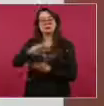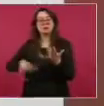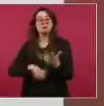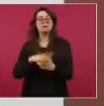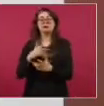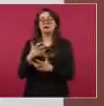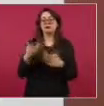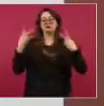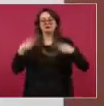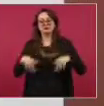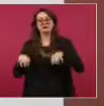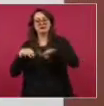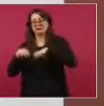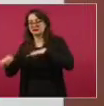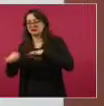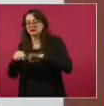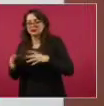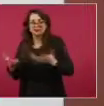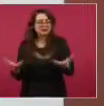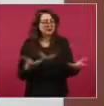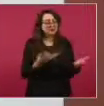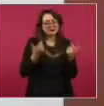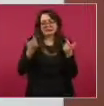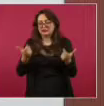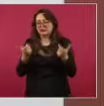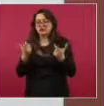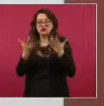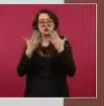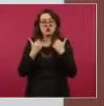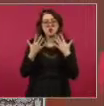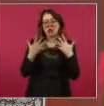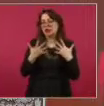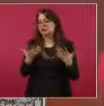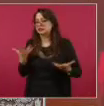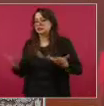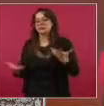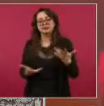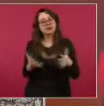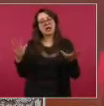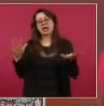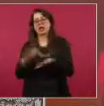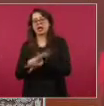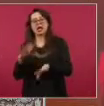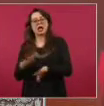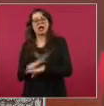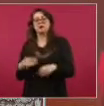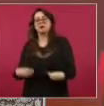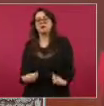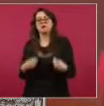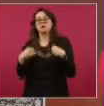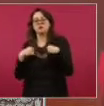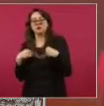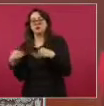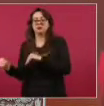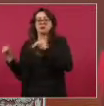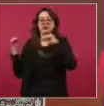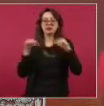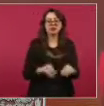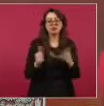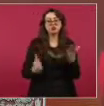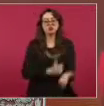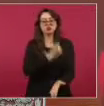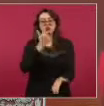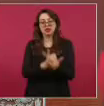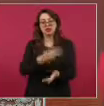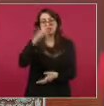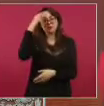trabajadores desesperados empezaron a emigrar a la Ciudad de México y otros hasta Coahuila, aceptando el